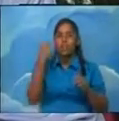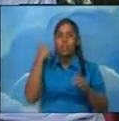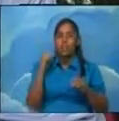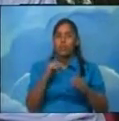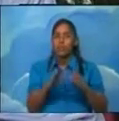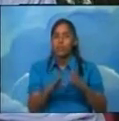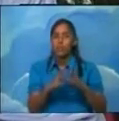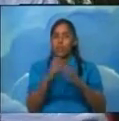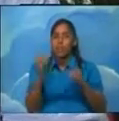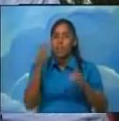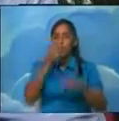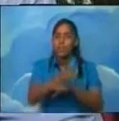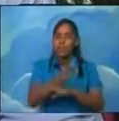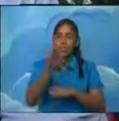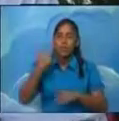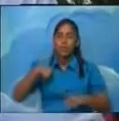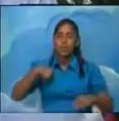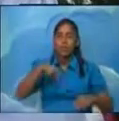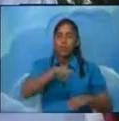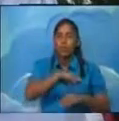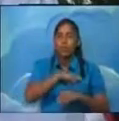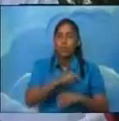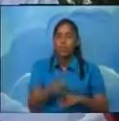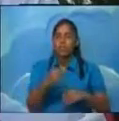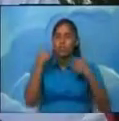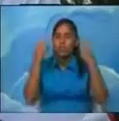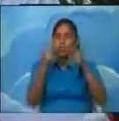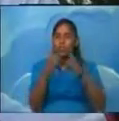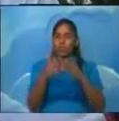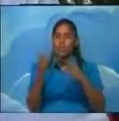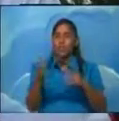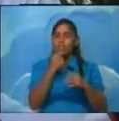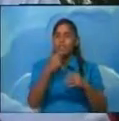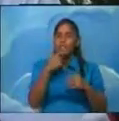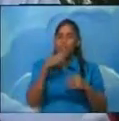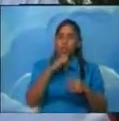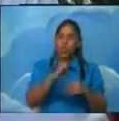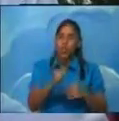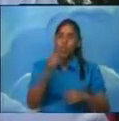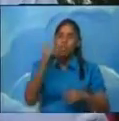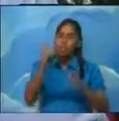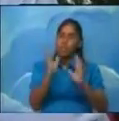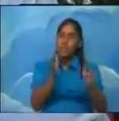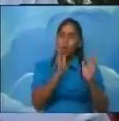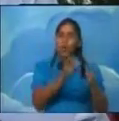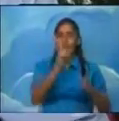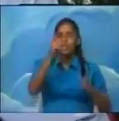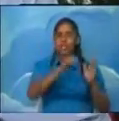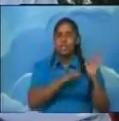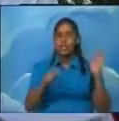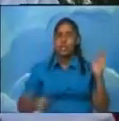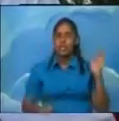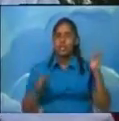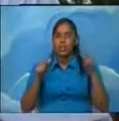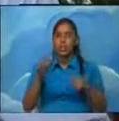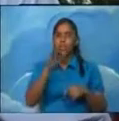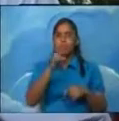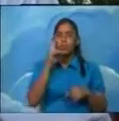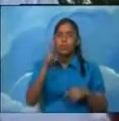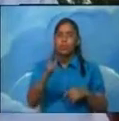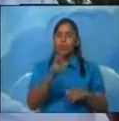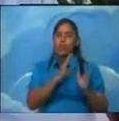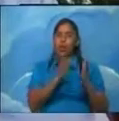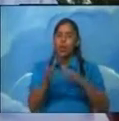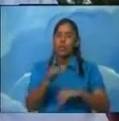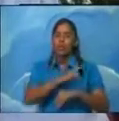frontales entre vuestros ojos. Qué lindo es la ordenanza del Señor. Acá estamos viendo la orden de Dios